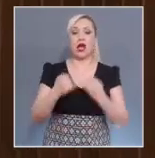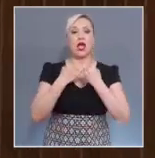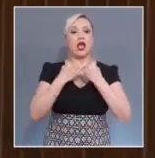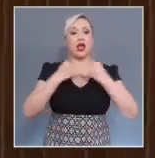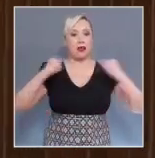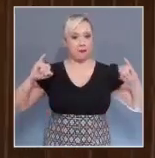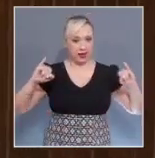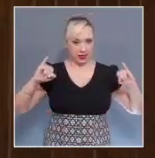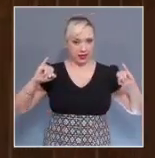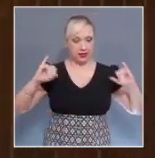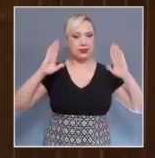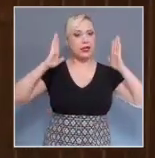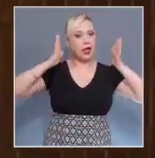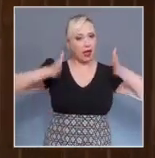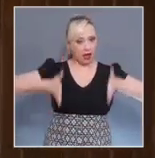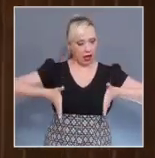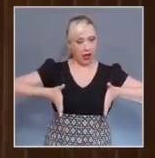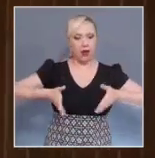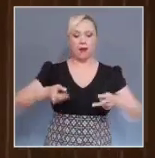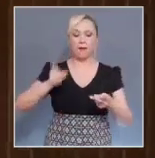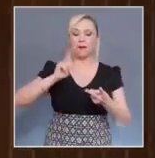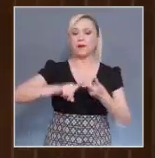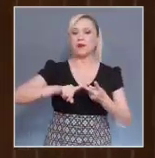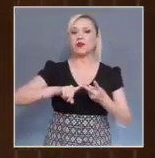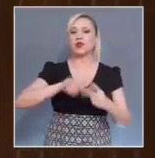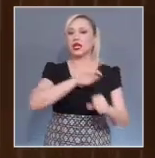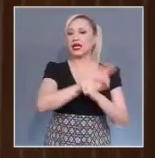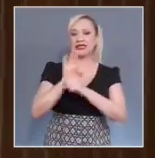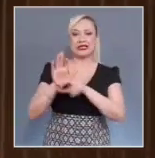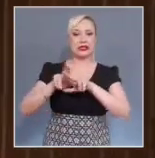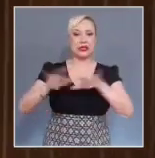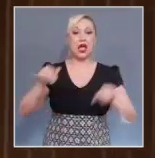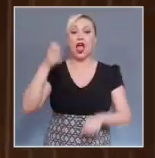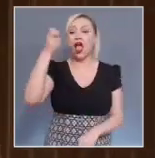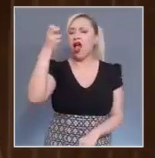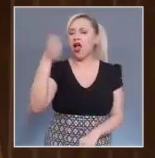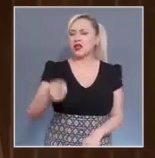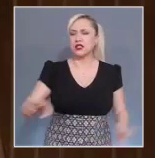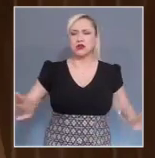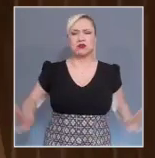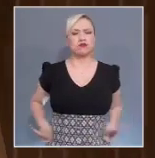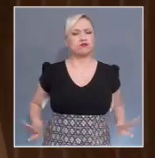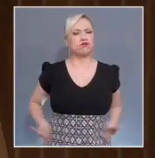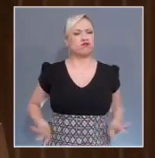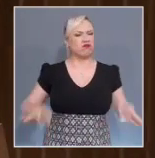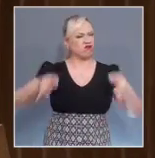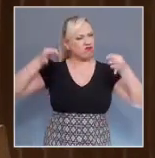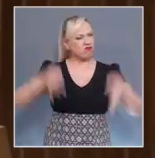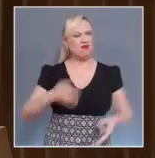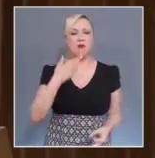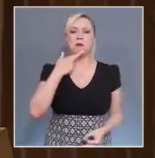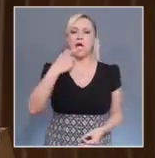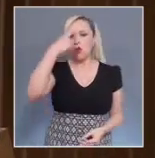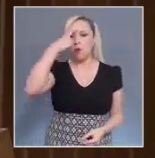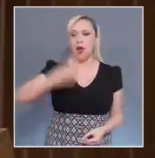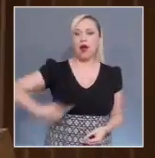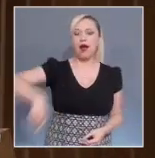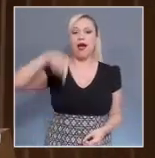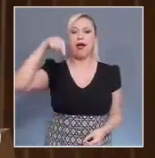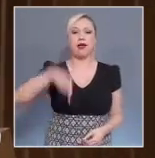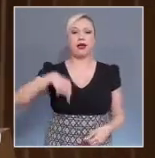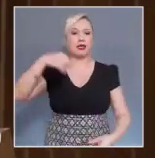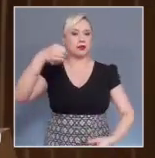dos características básicas y definitorias de la posición institucional del